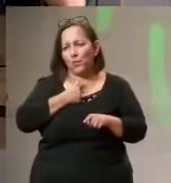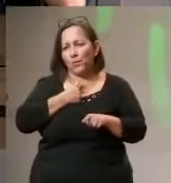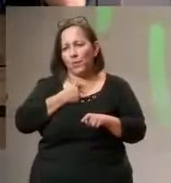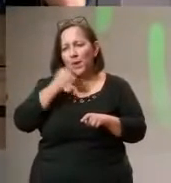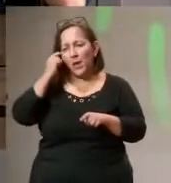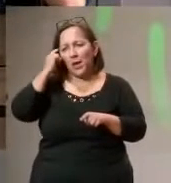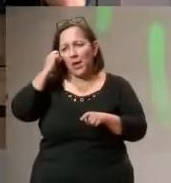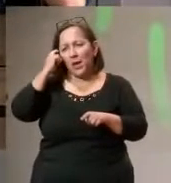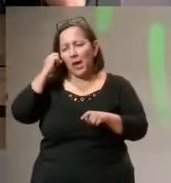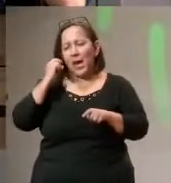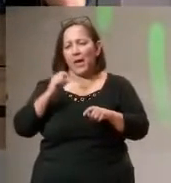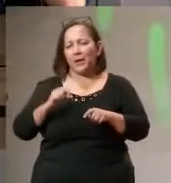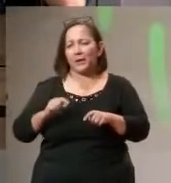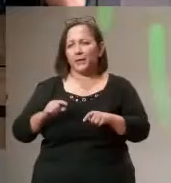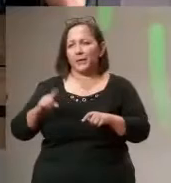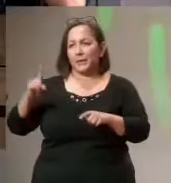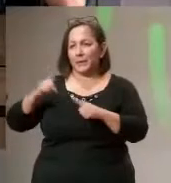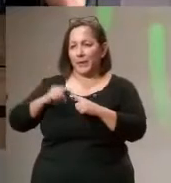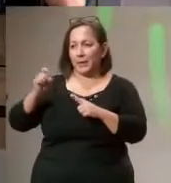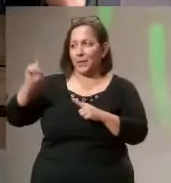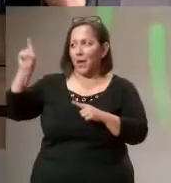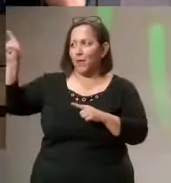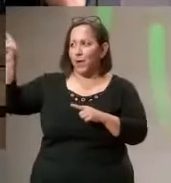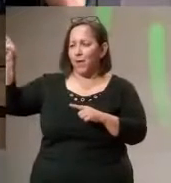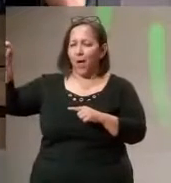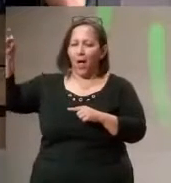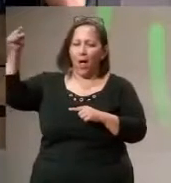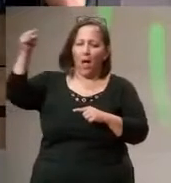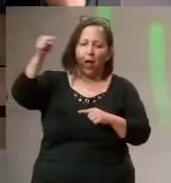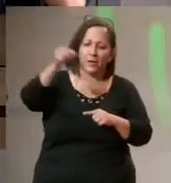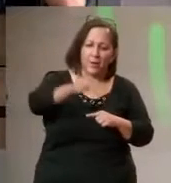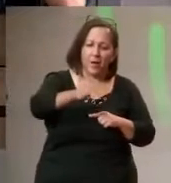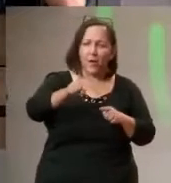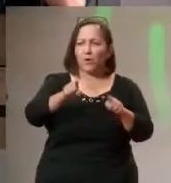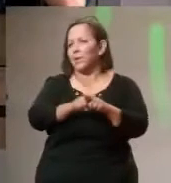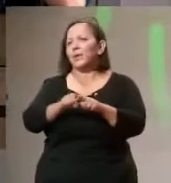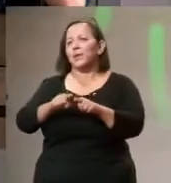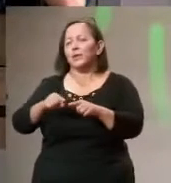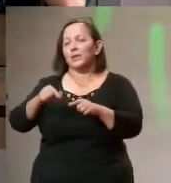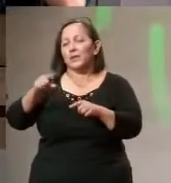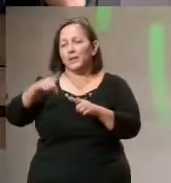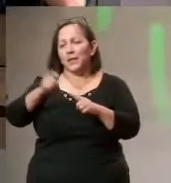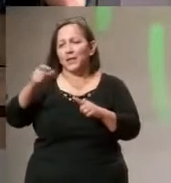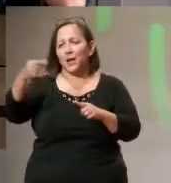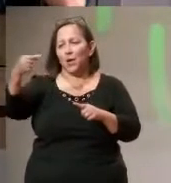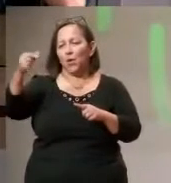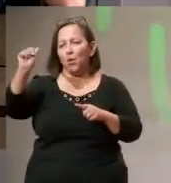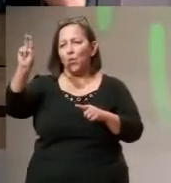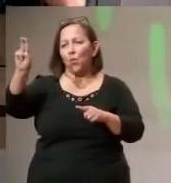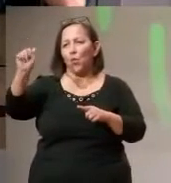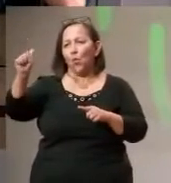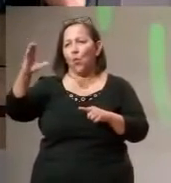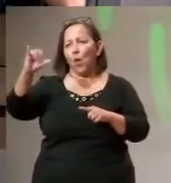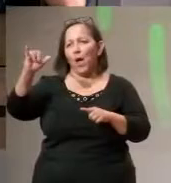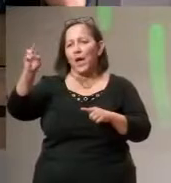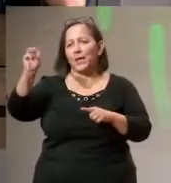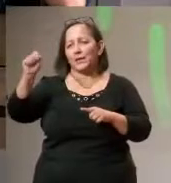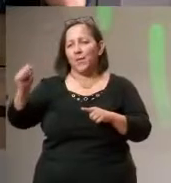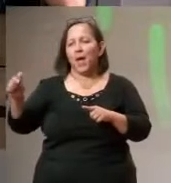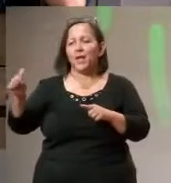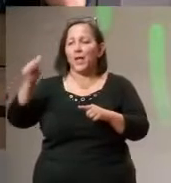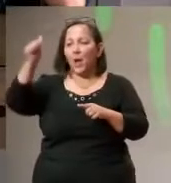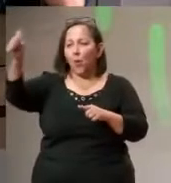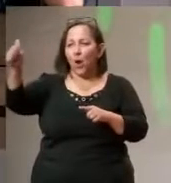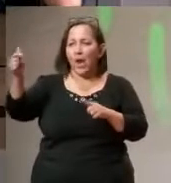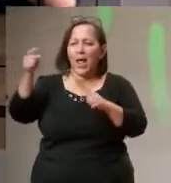la cuenca, desde la zona de inclusive la Guásima o San Rafael de Alajuela hasta la parte alta,